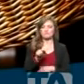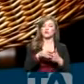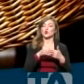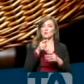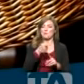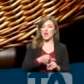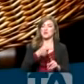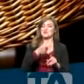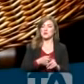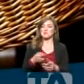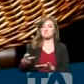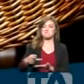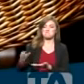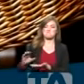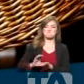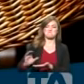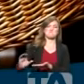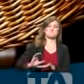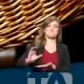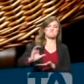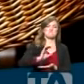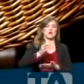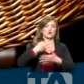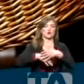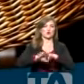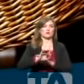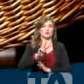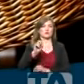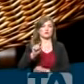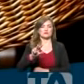dólares mensuales. La cifra total habría alcanzado